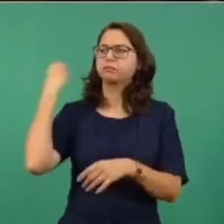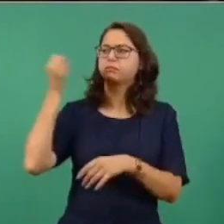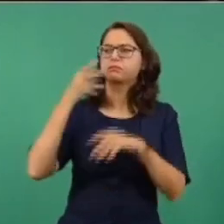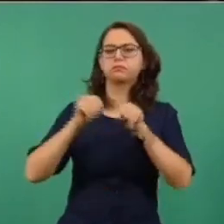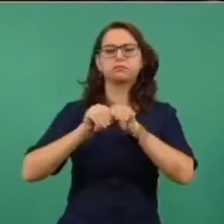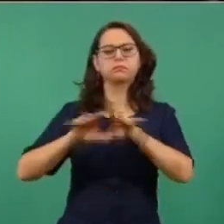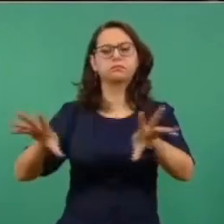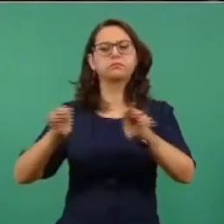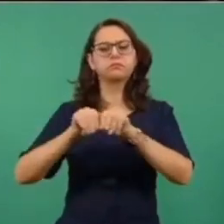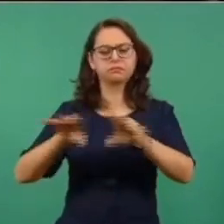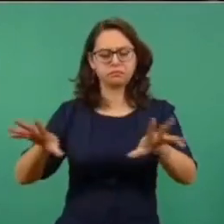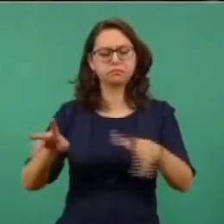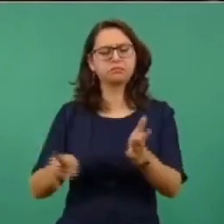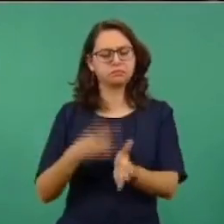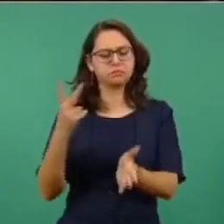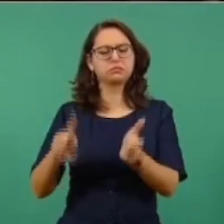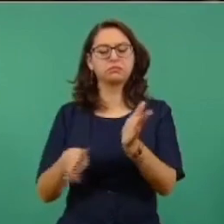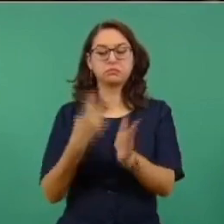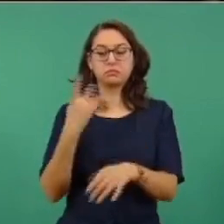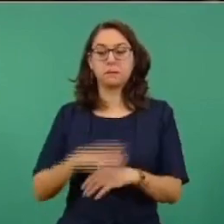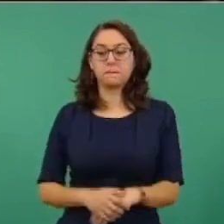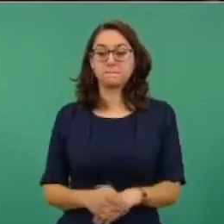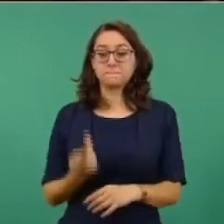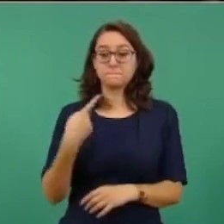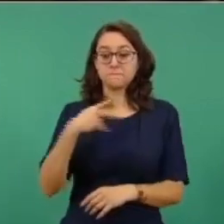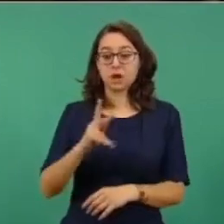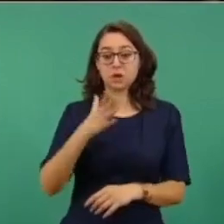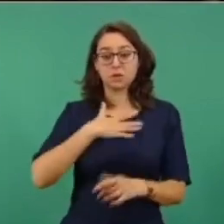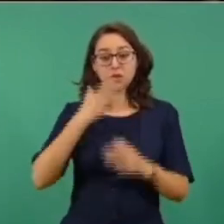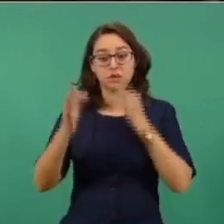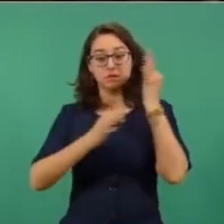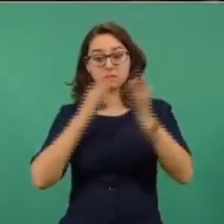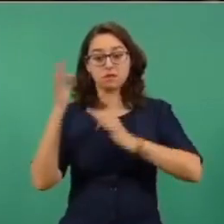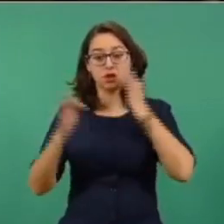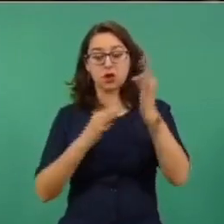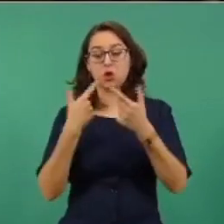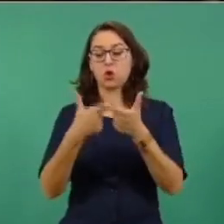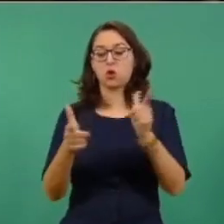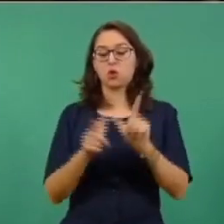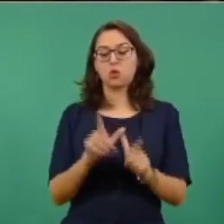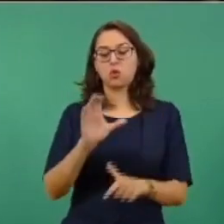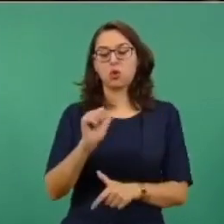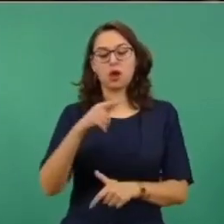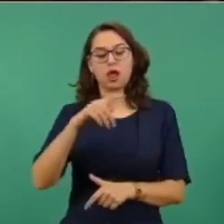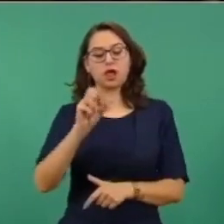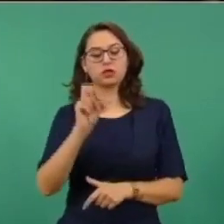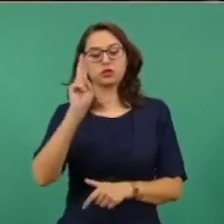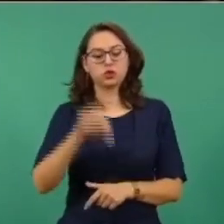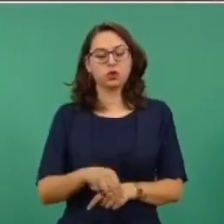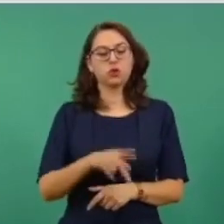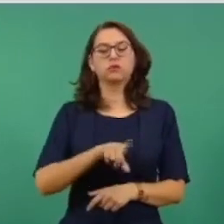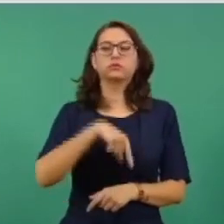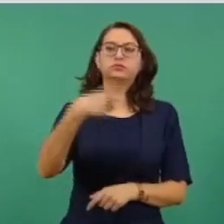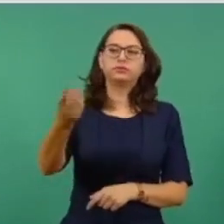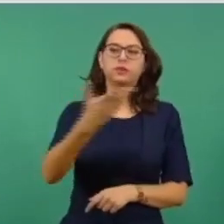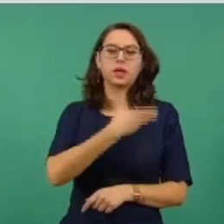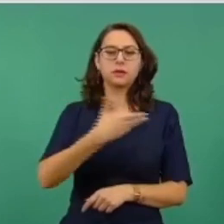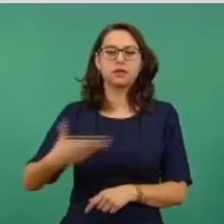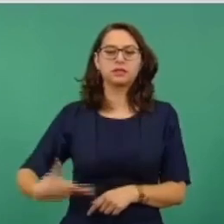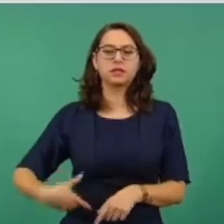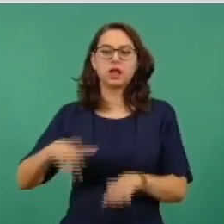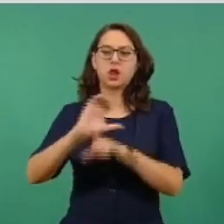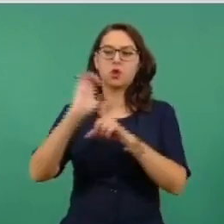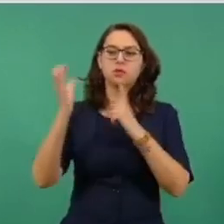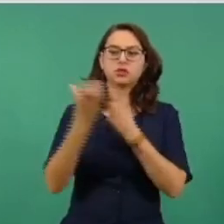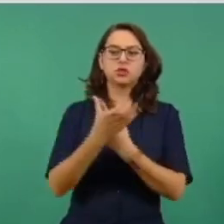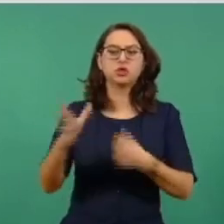bien sostener una conversación con el presidente de la Comisión de Energía en la Cámara de Diputados, el diputado